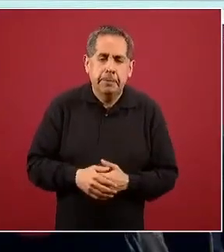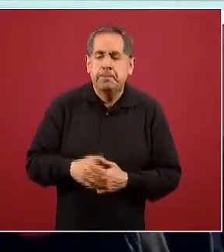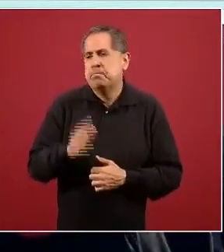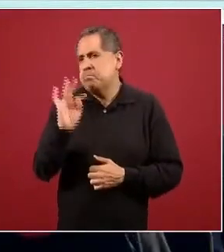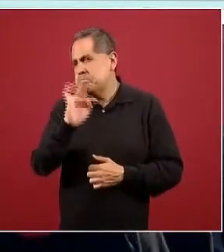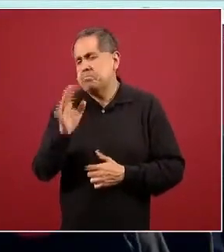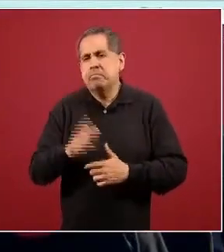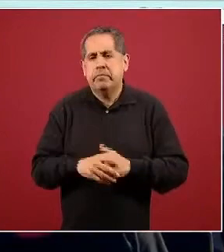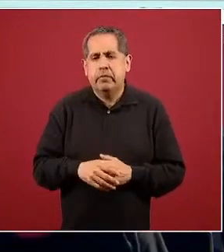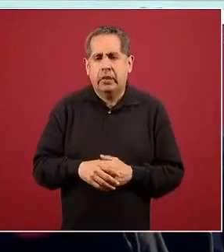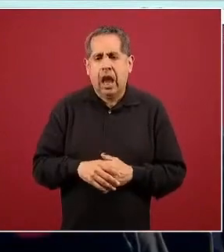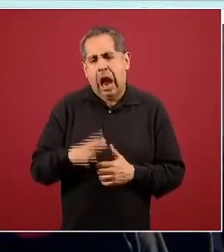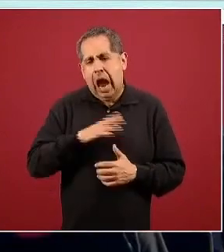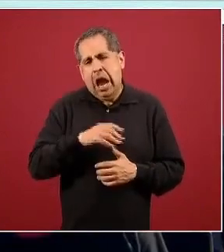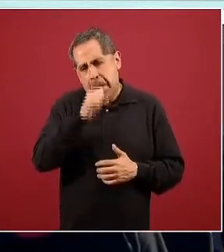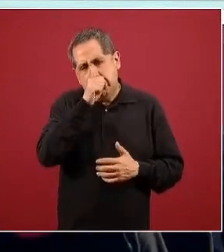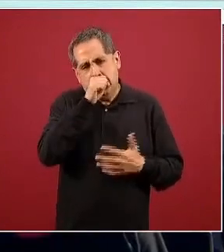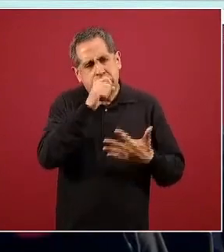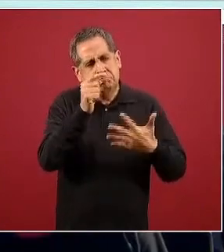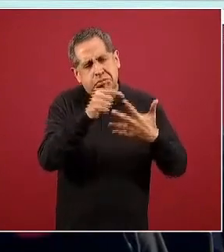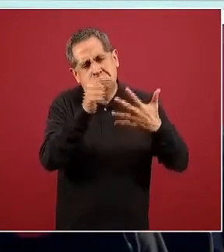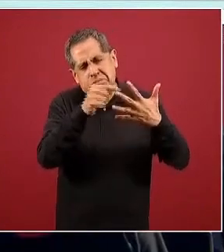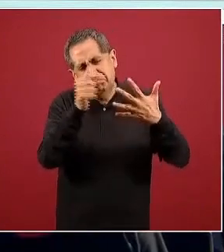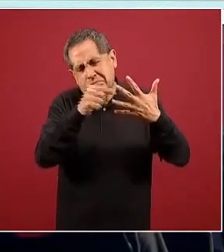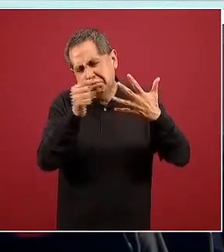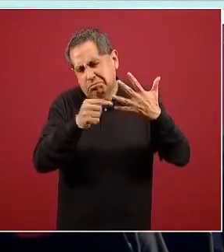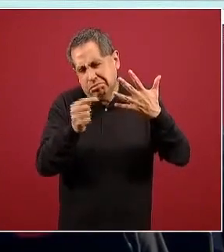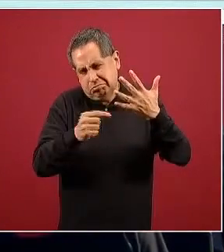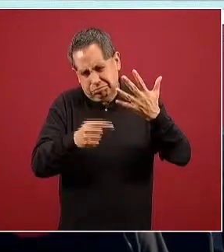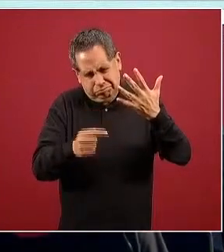podemos mencionar una lista